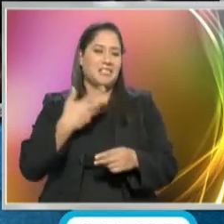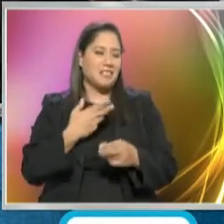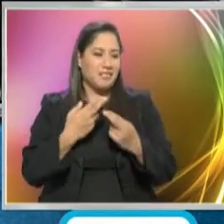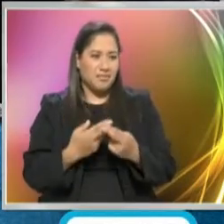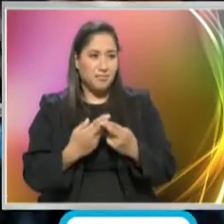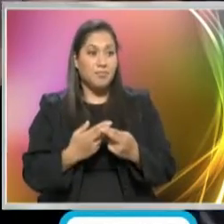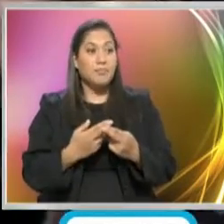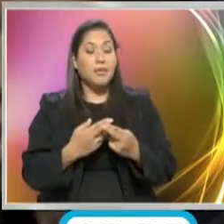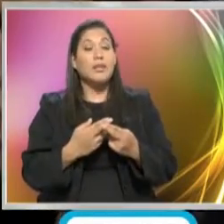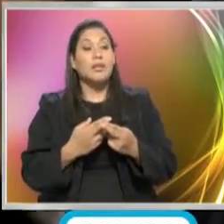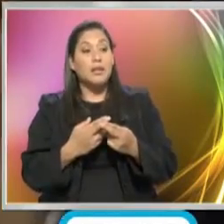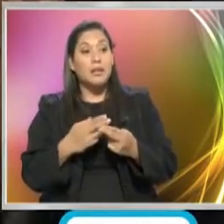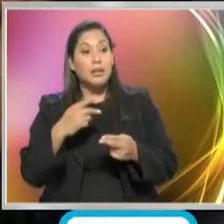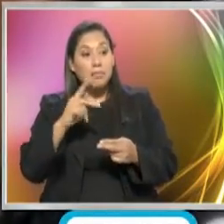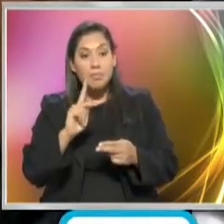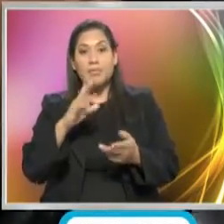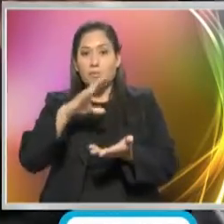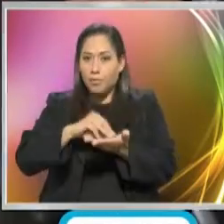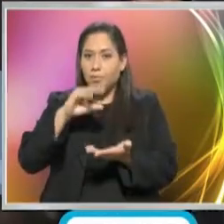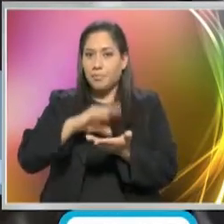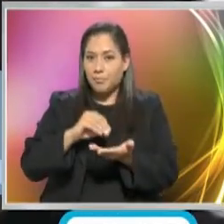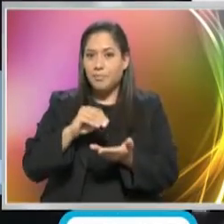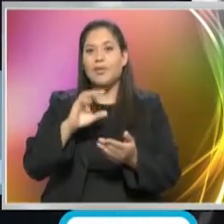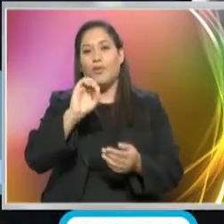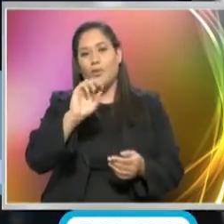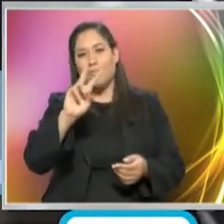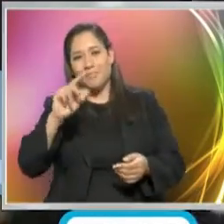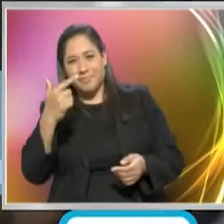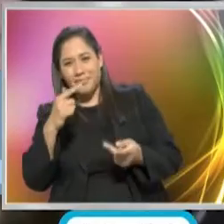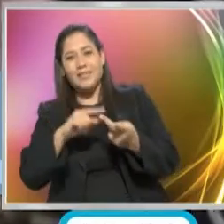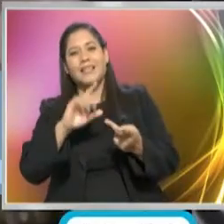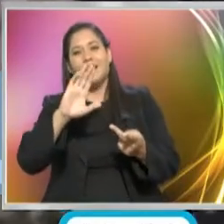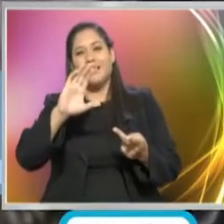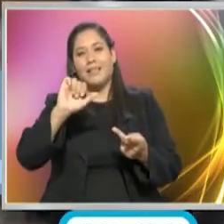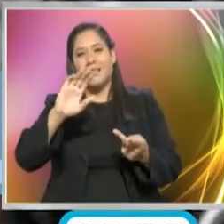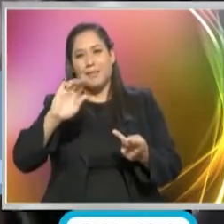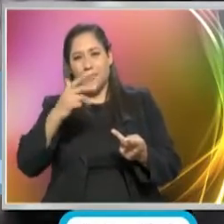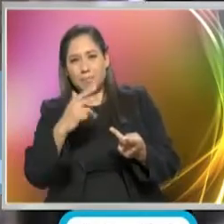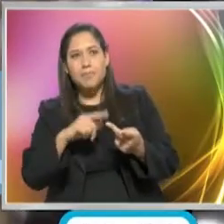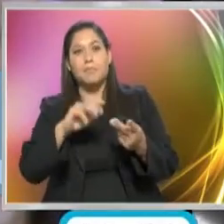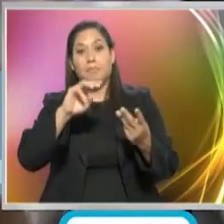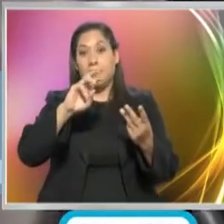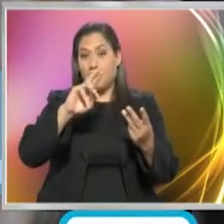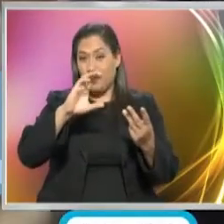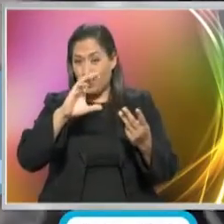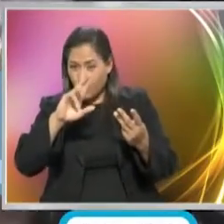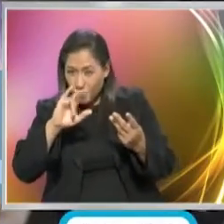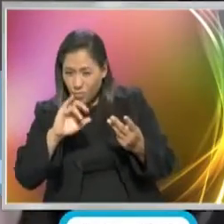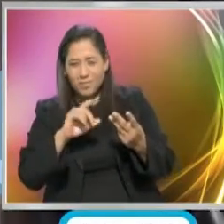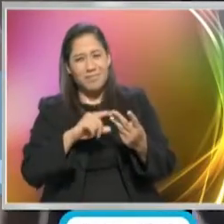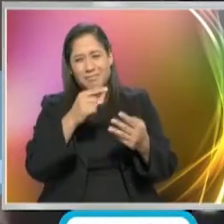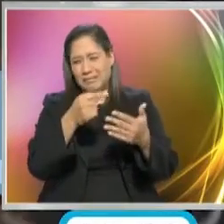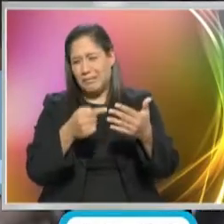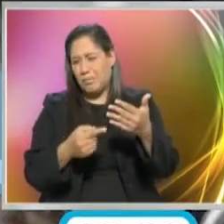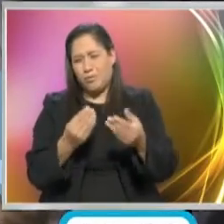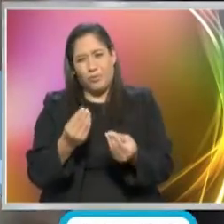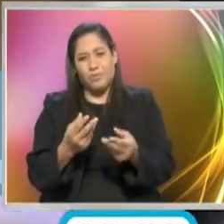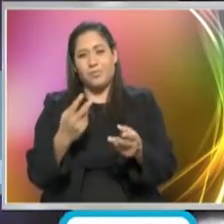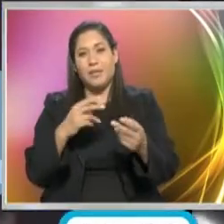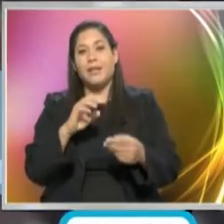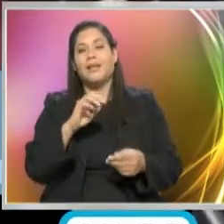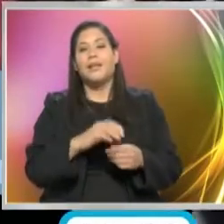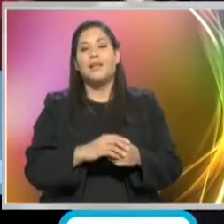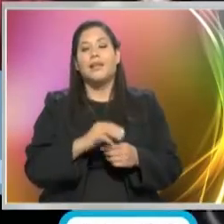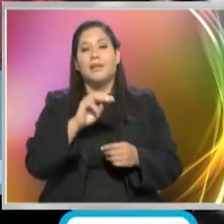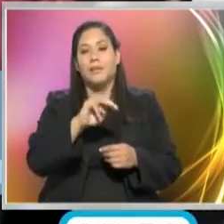Sí. y que surgieron también muchas réplicas. Ahí está OV7, está Cabá, Mercurio y todos los que gustes y mandes. MDO.